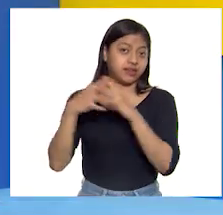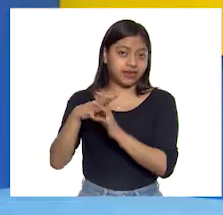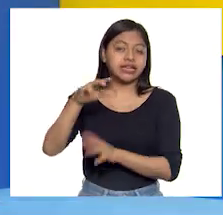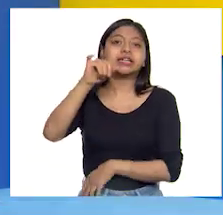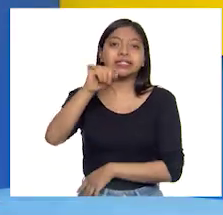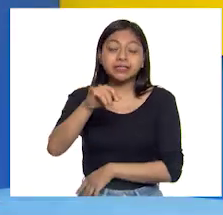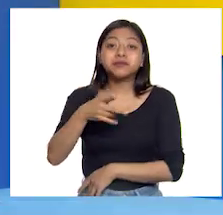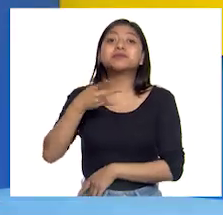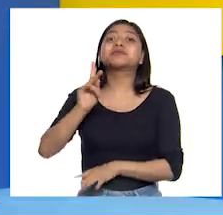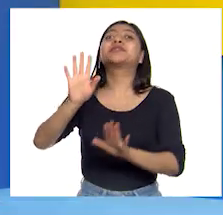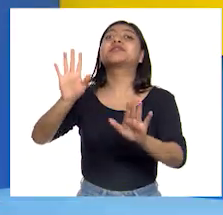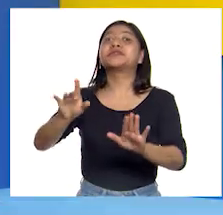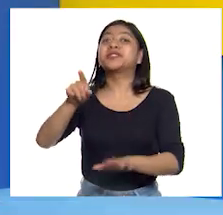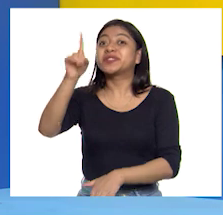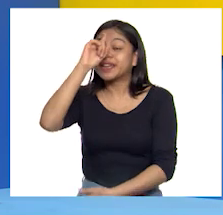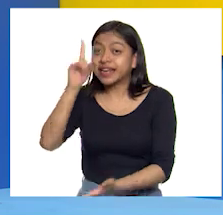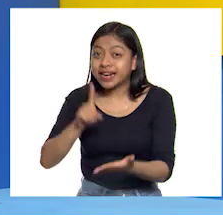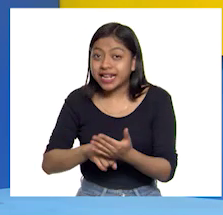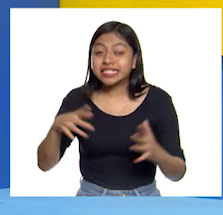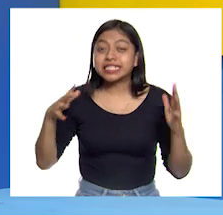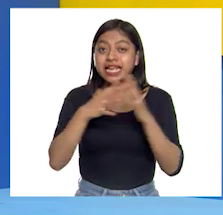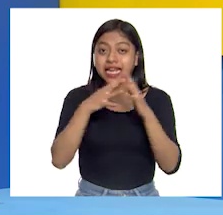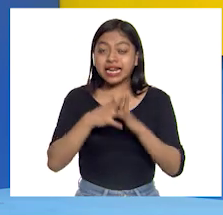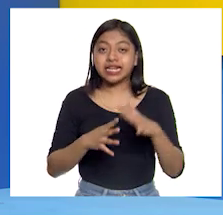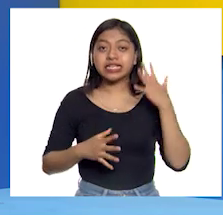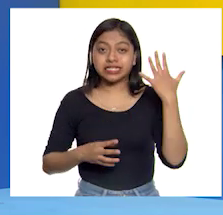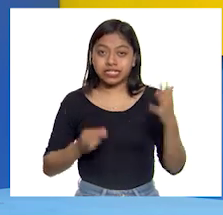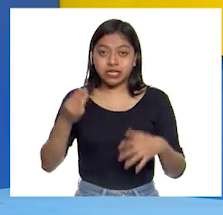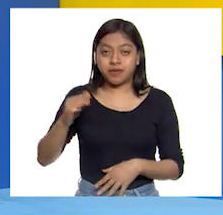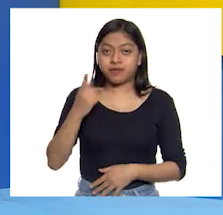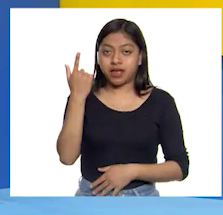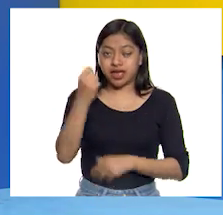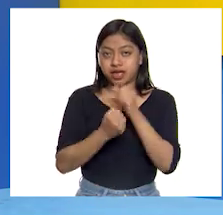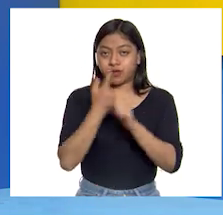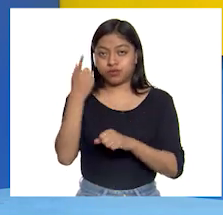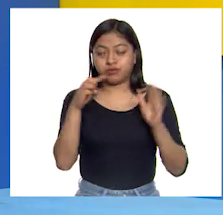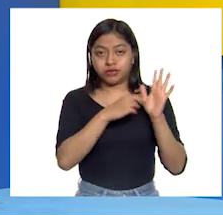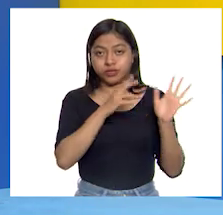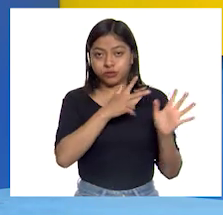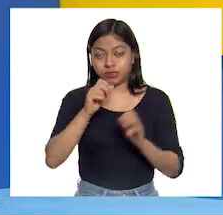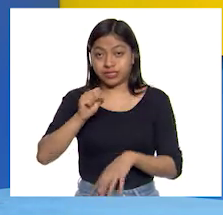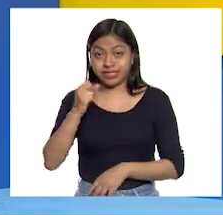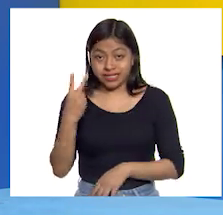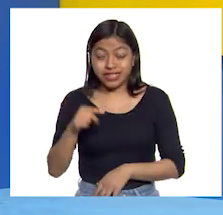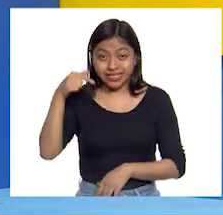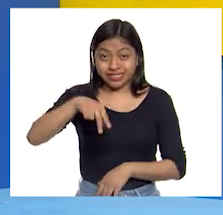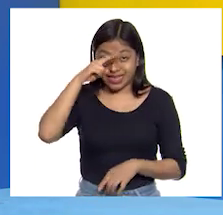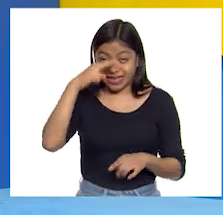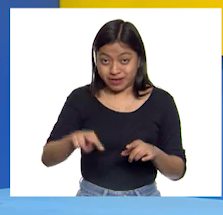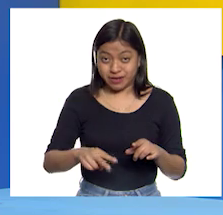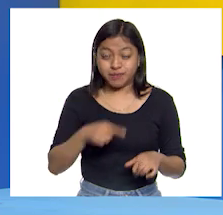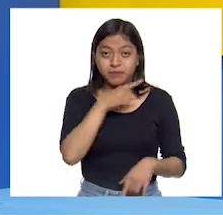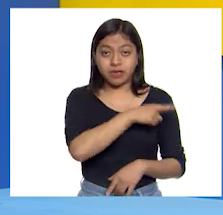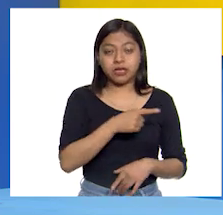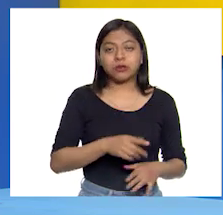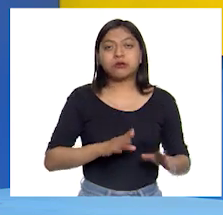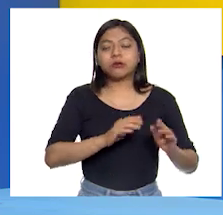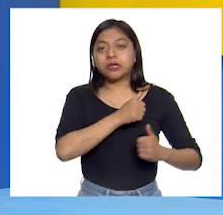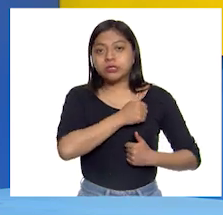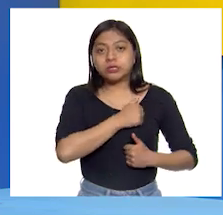de eso, Jenny, en la batalla del 5 de mayo de 1862 en Puebla, el ejército mexicano, comandado por el general